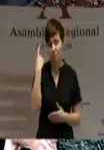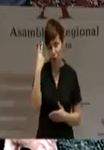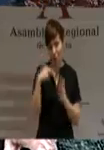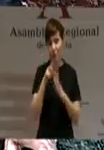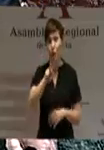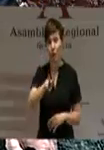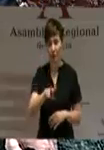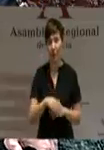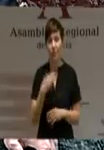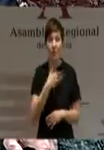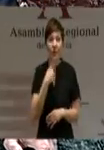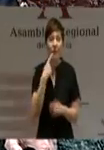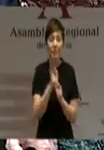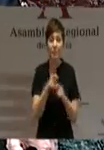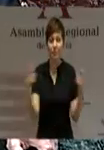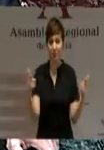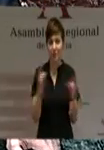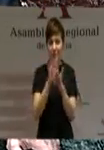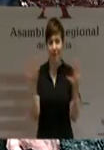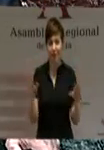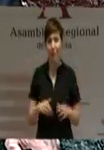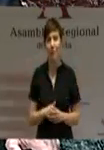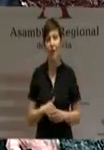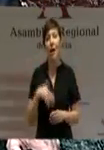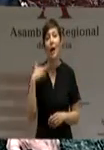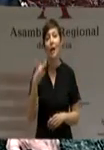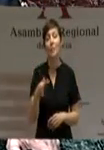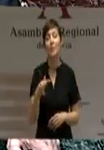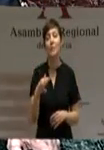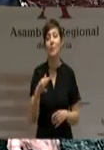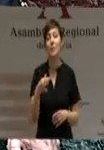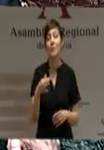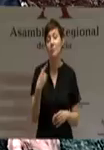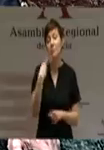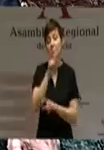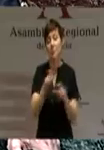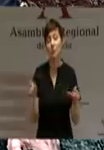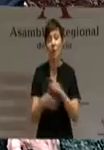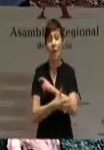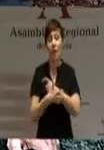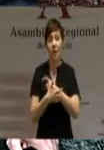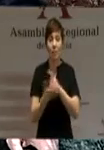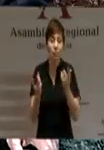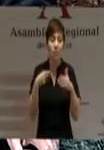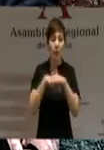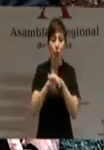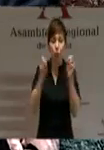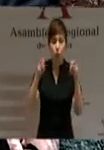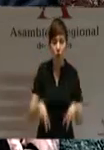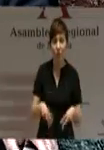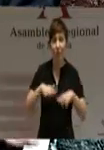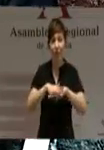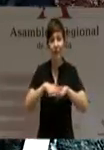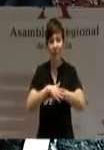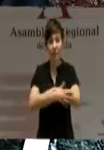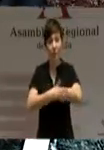incrementado. Y luego hay un aumento evidente de personas sin recursos en nuestra región. Según la Red de Lucha contra la Pobreza,